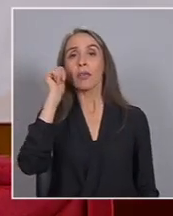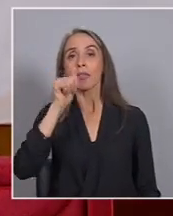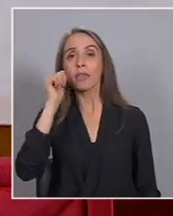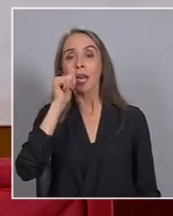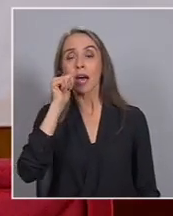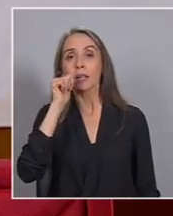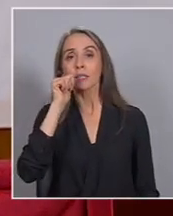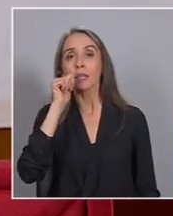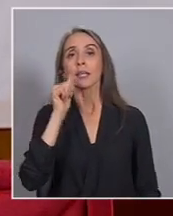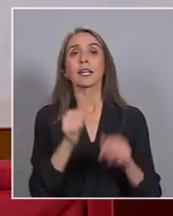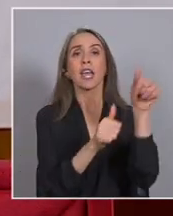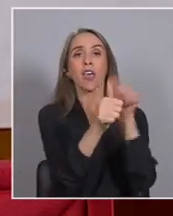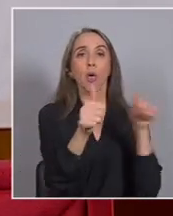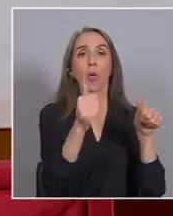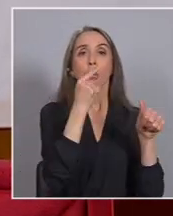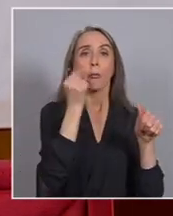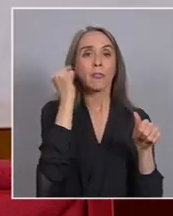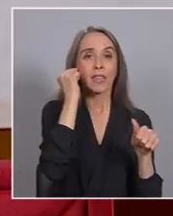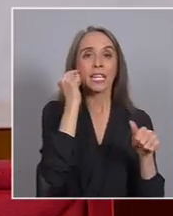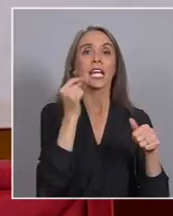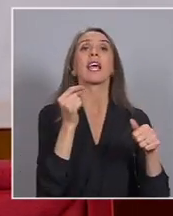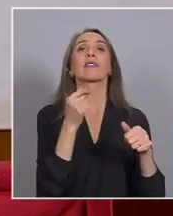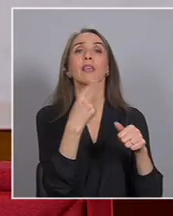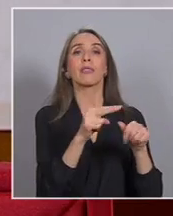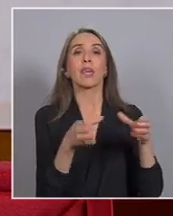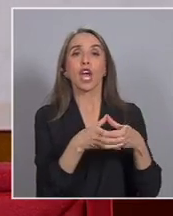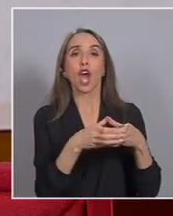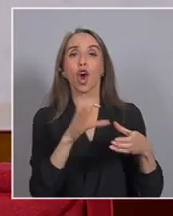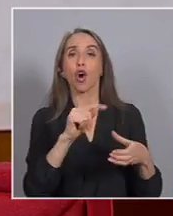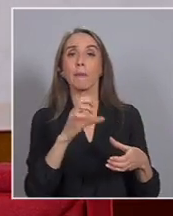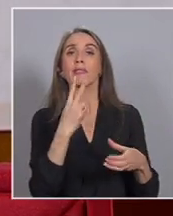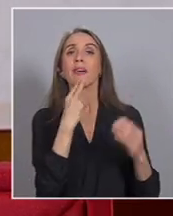cotidianamente con dirigentes y dirigentas principalmente